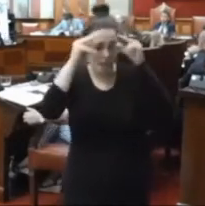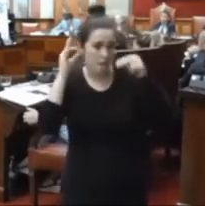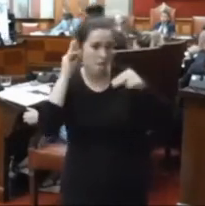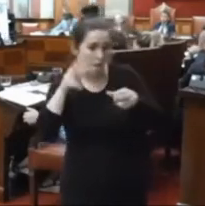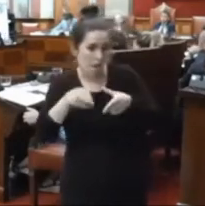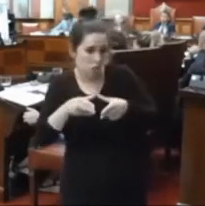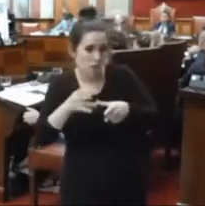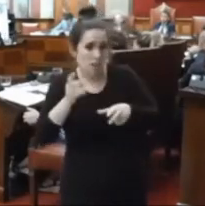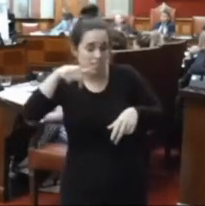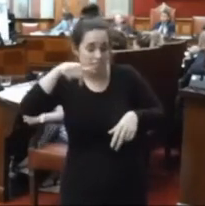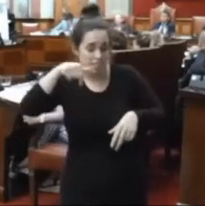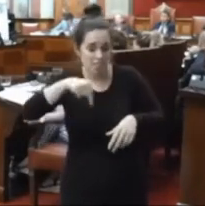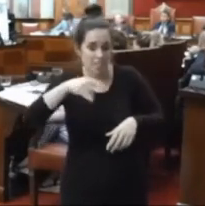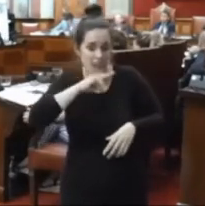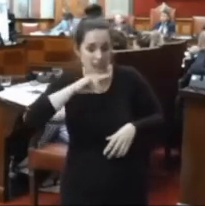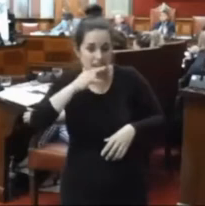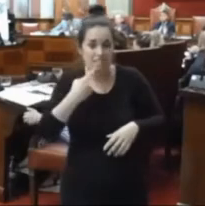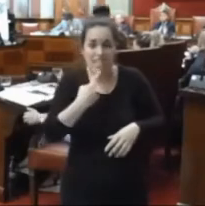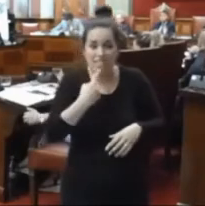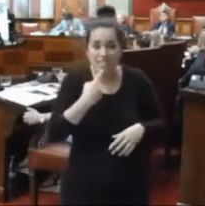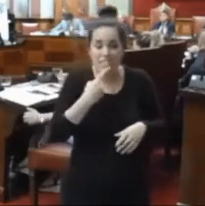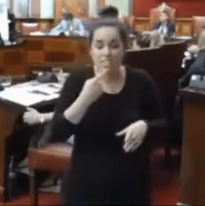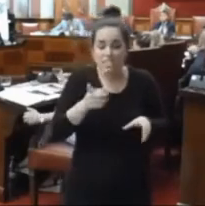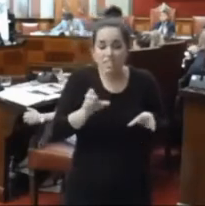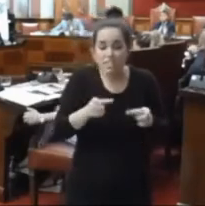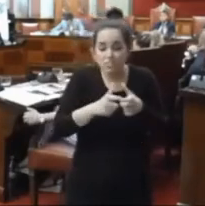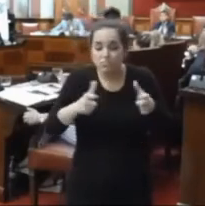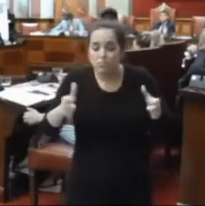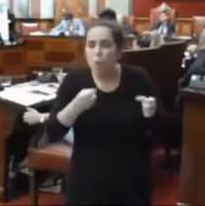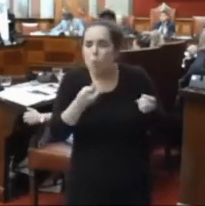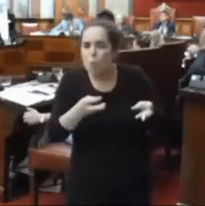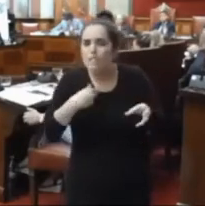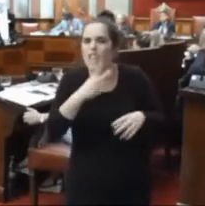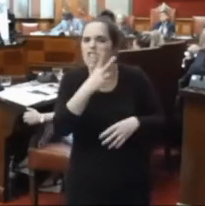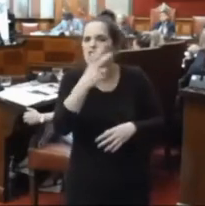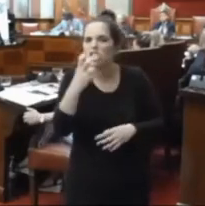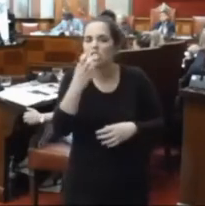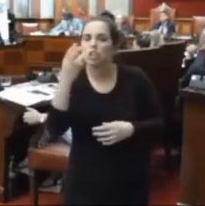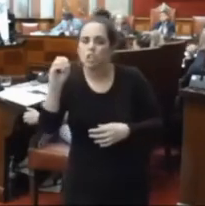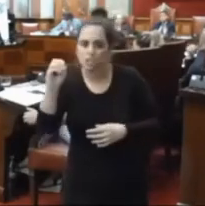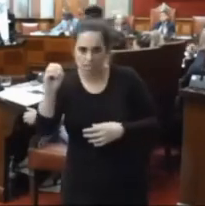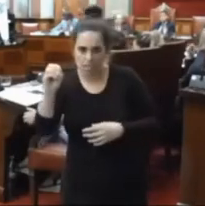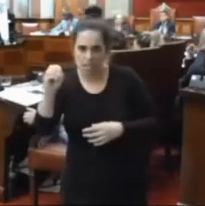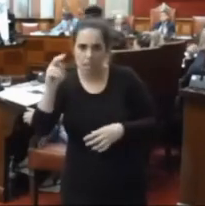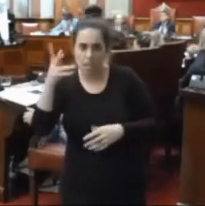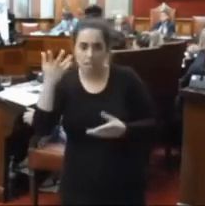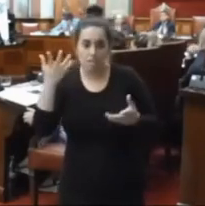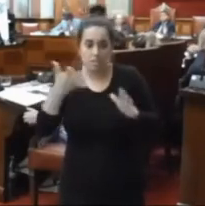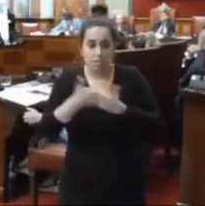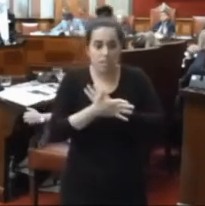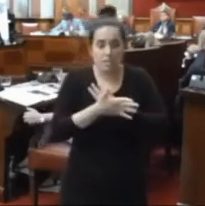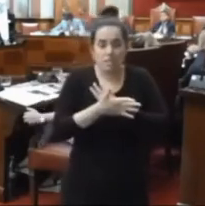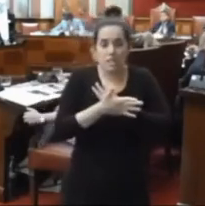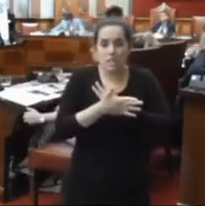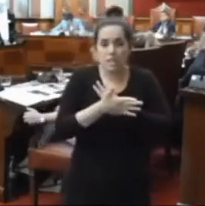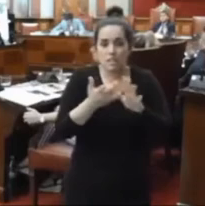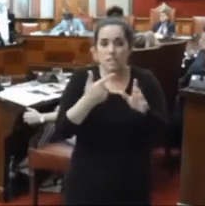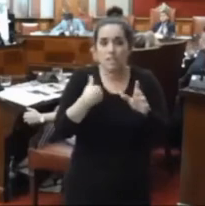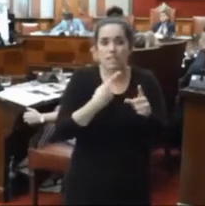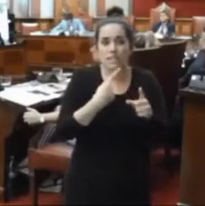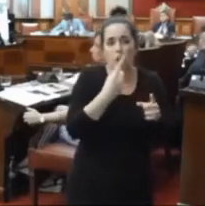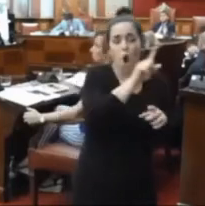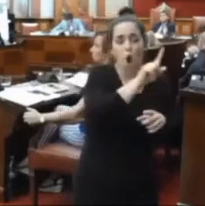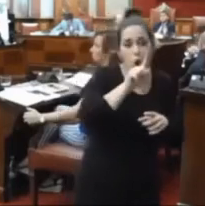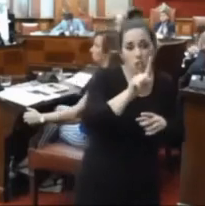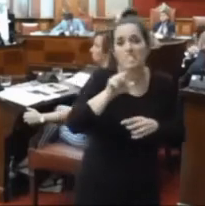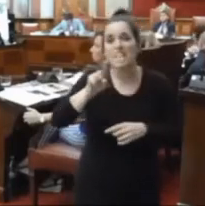la plantilla en el Servicio Canario de Salud es de 230 matronas, 11 por cada 100.000, frente a 35 por cada